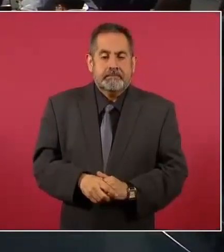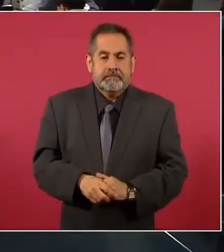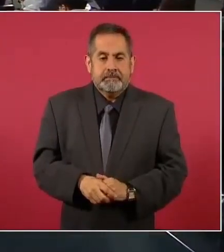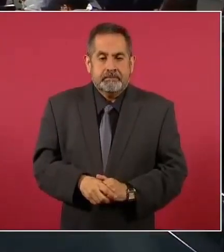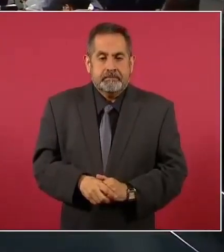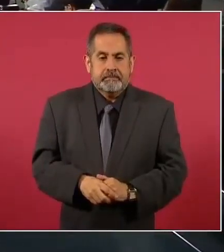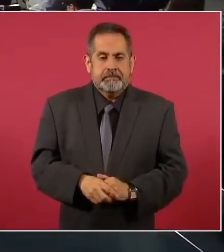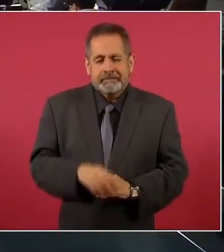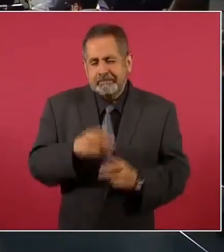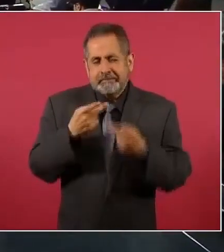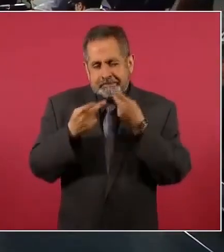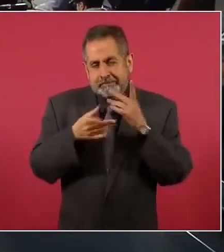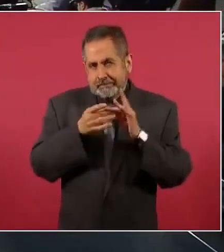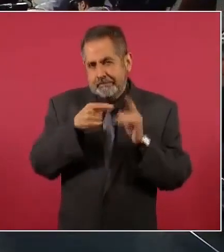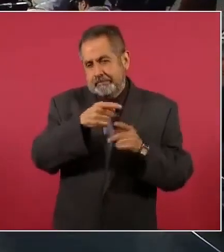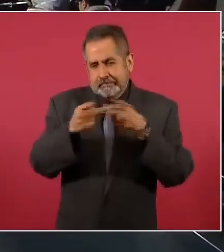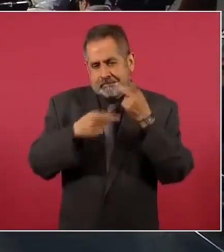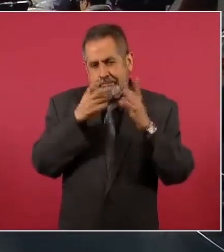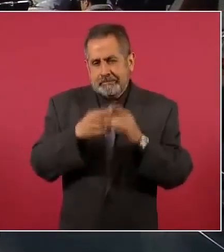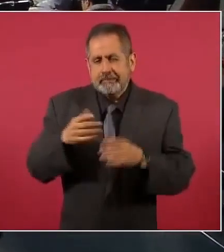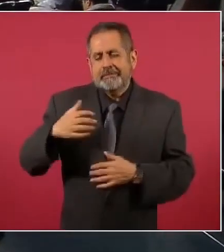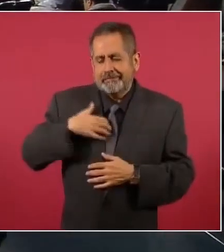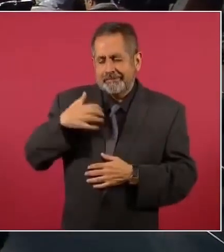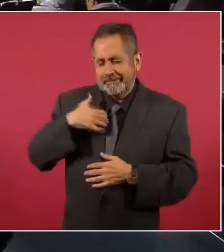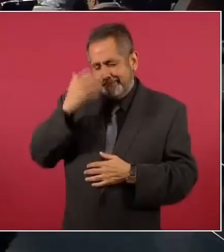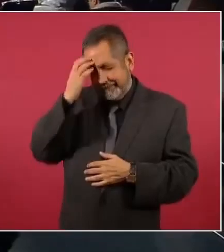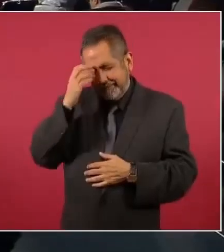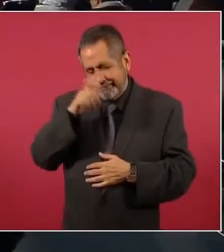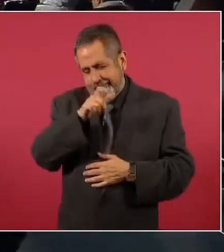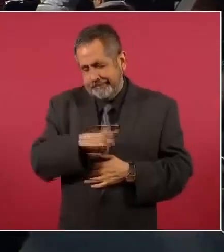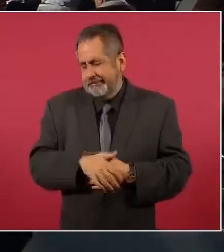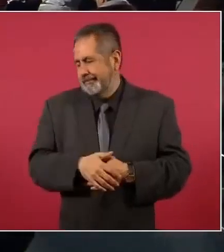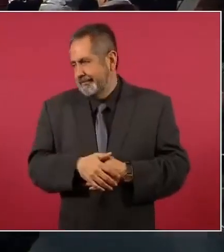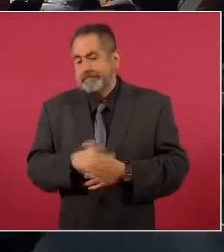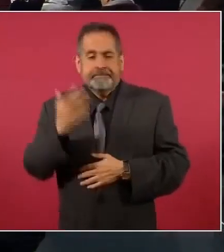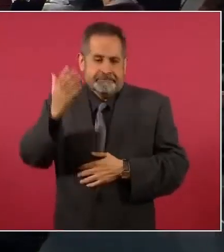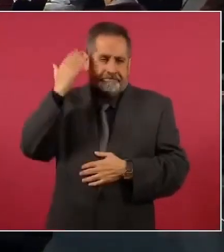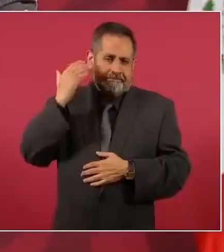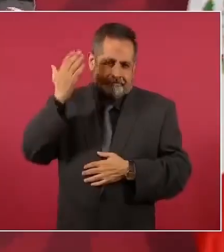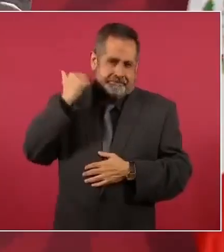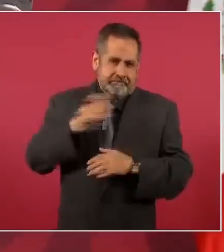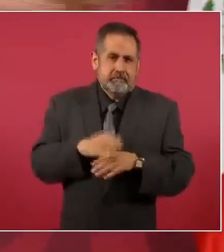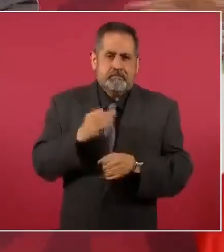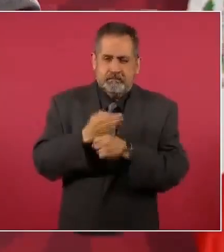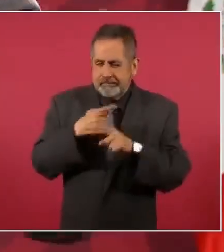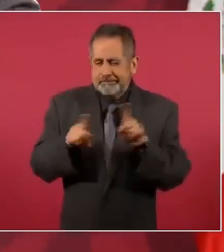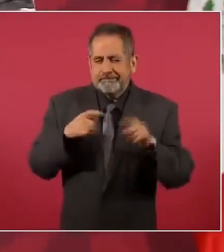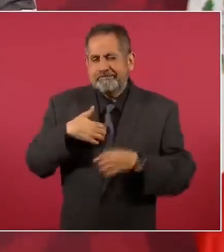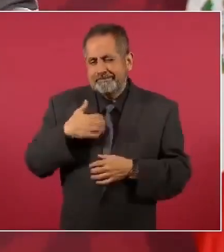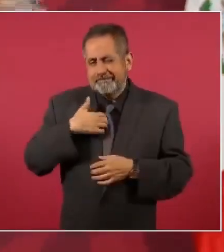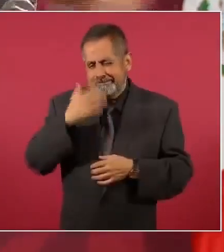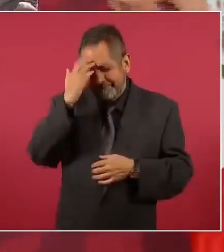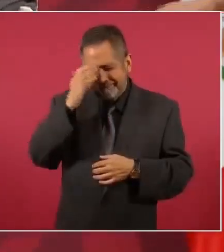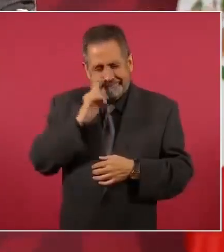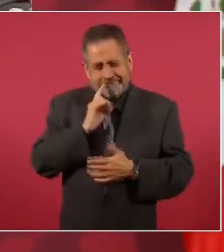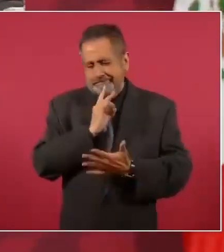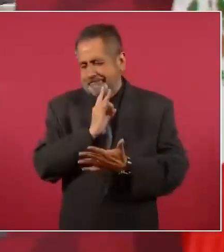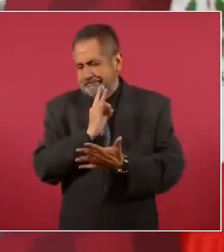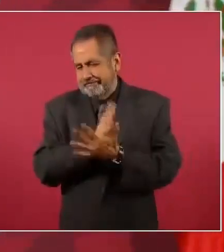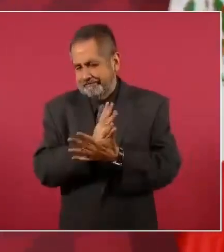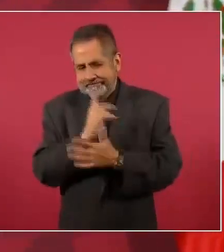Y así, ¿no? De ese, ya uno es antes, ahora las pláticas son otras, pero